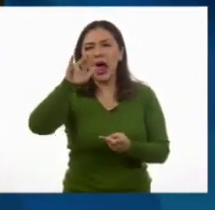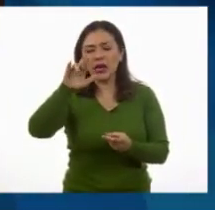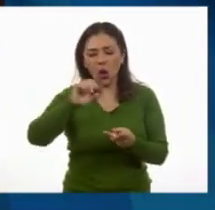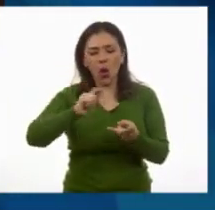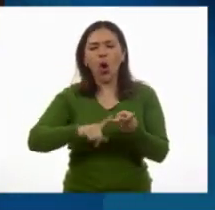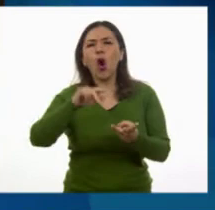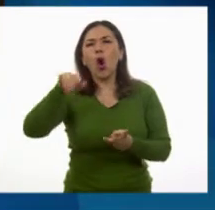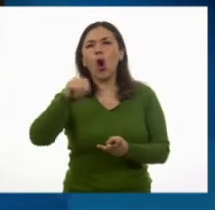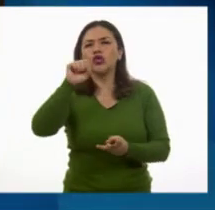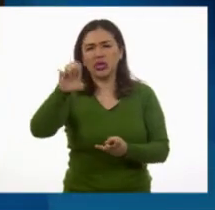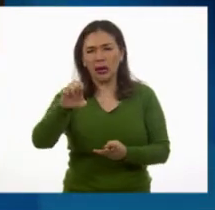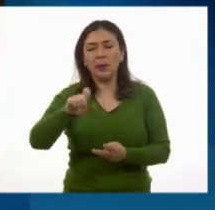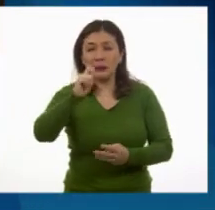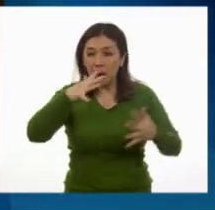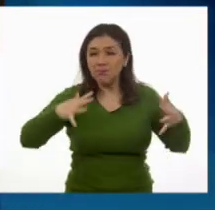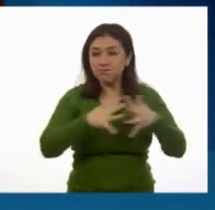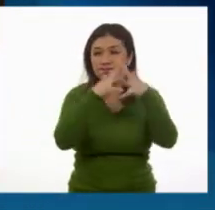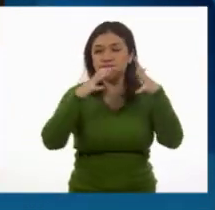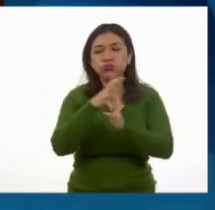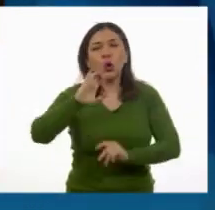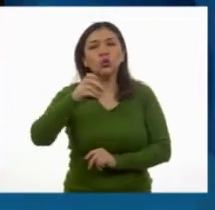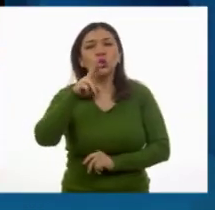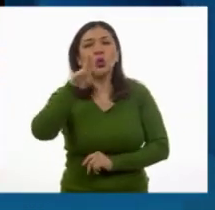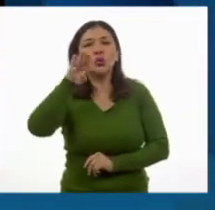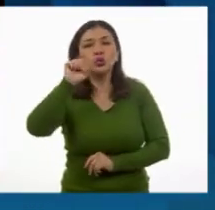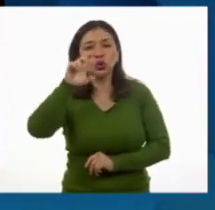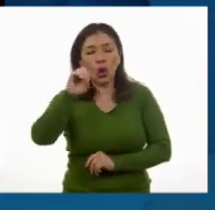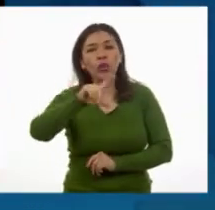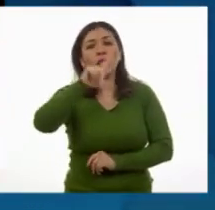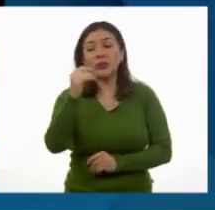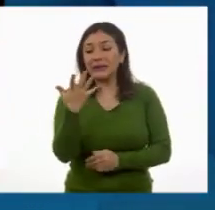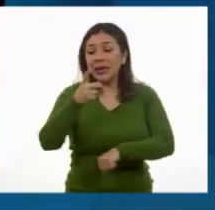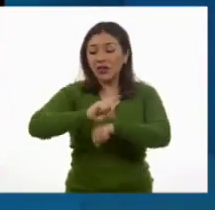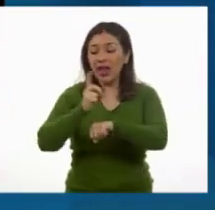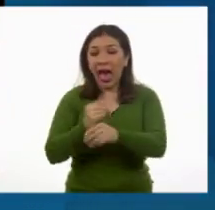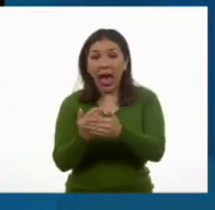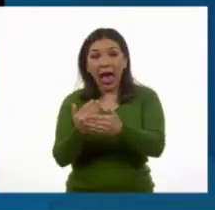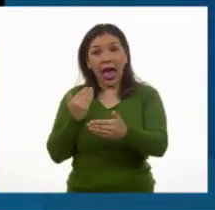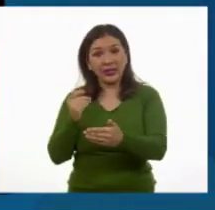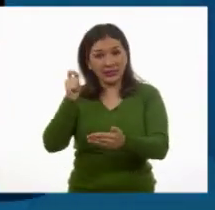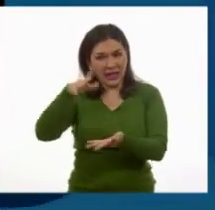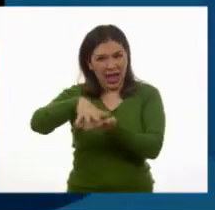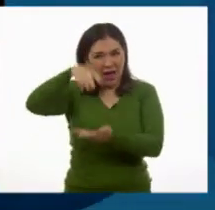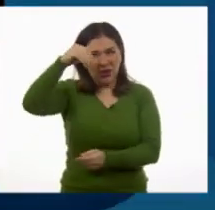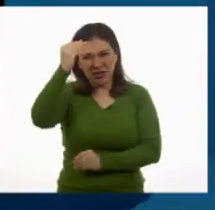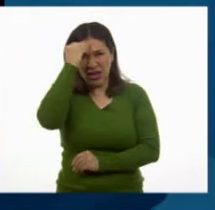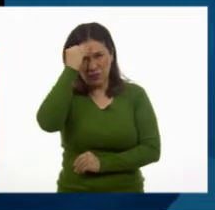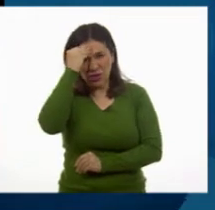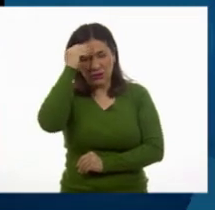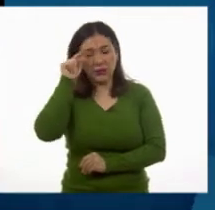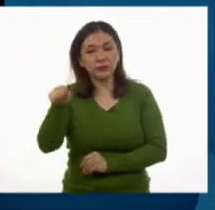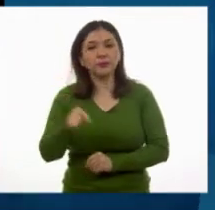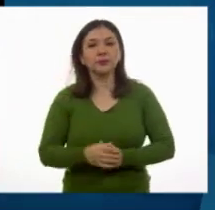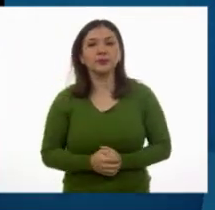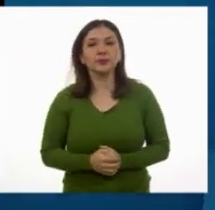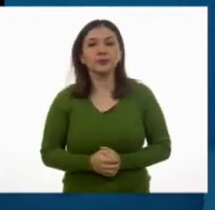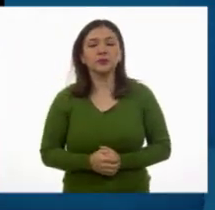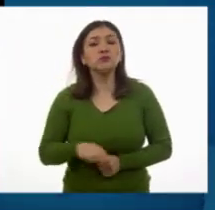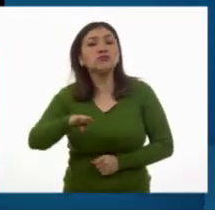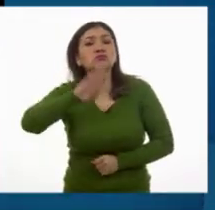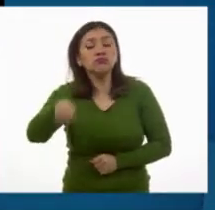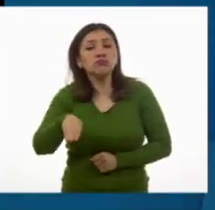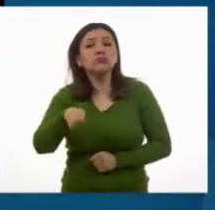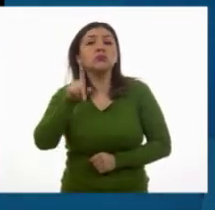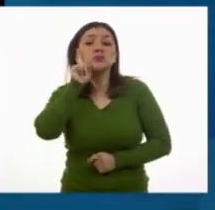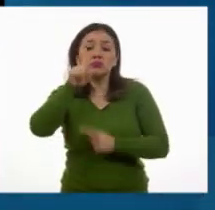Arias, después de la batalla de Churubusco, 5 días antes de la batalla en el castillo de Chapultepec. Murió al